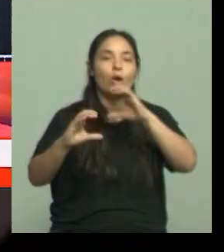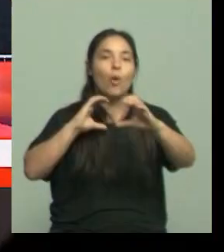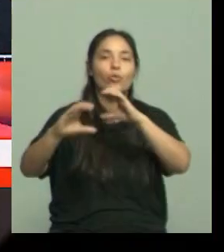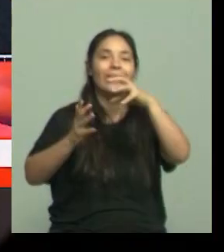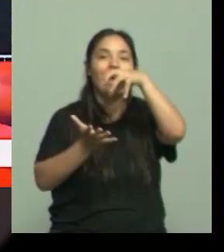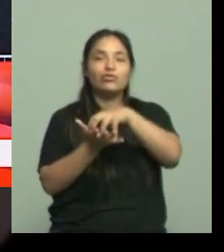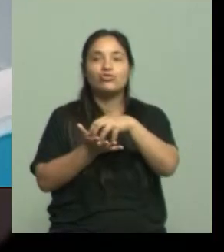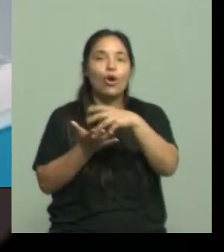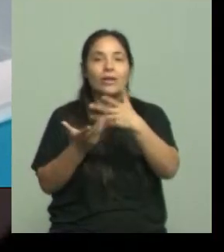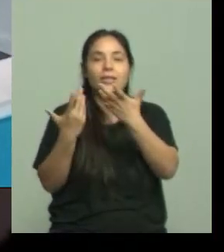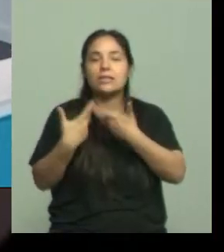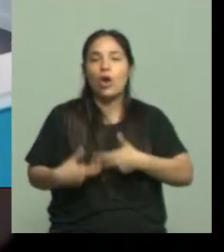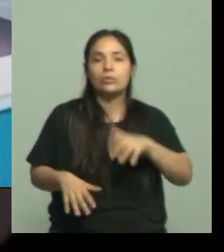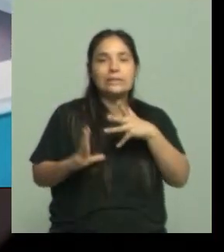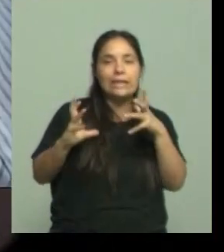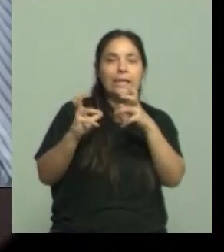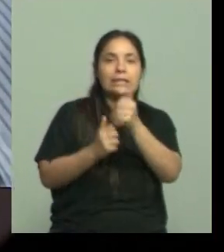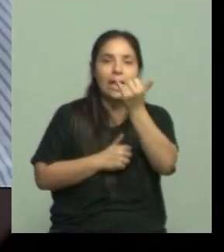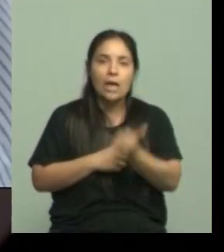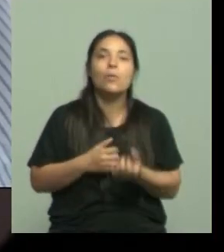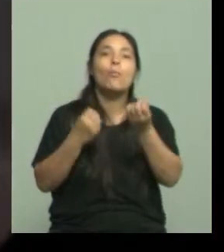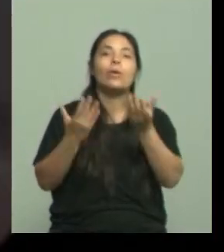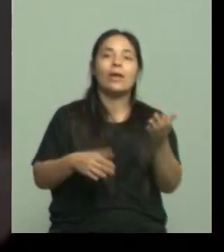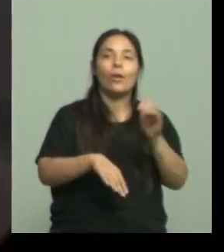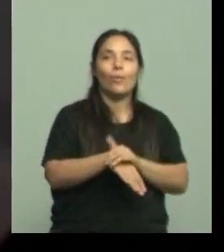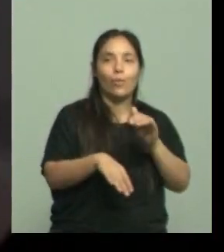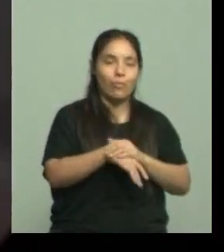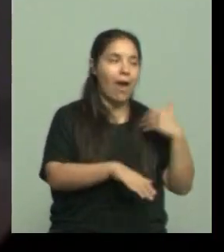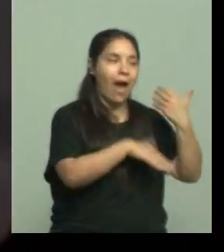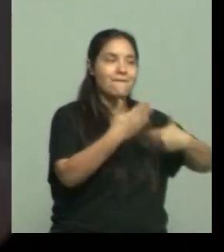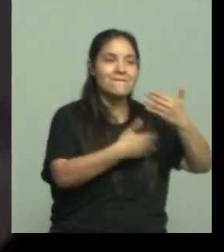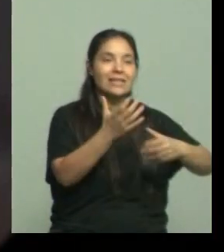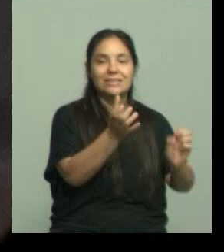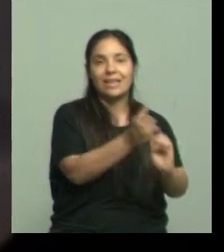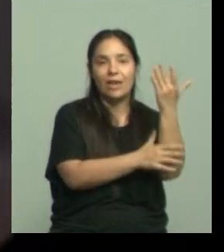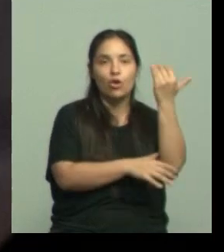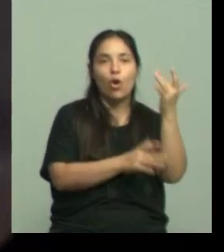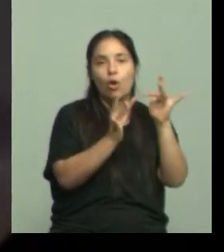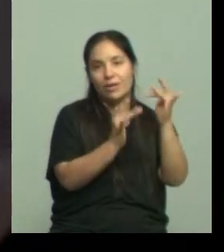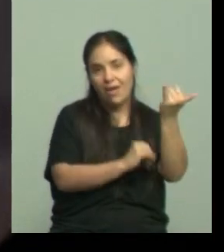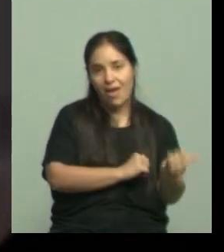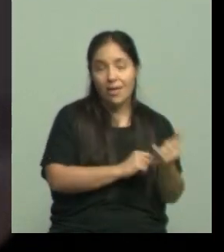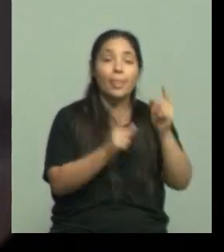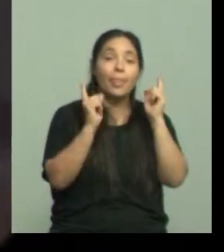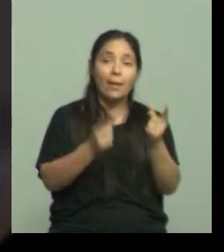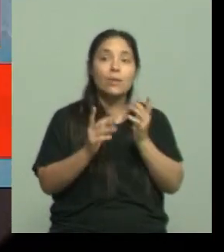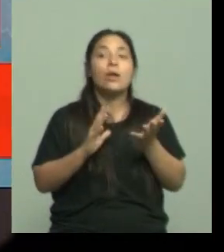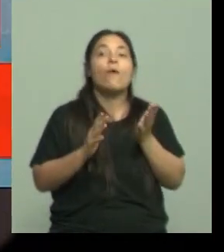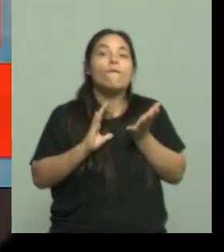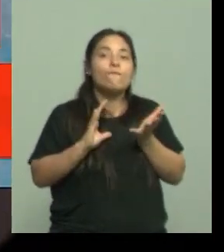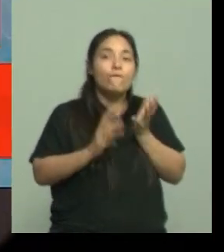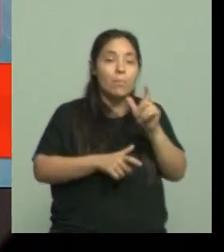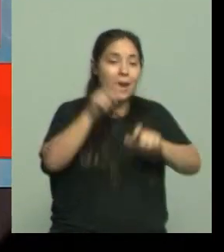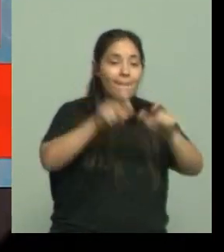La crisis que viven los medios de comunicación tradicionales es consecuencia, por un lado, de los avances tecnológicos y, por otro,